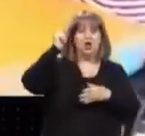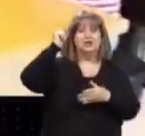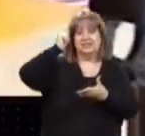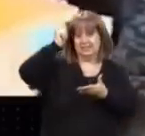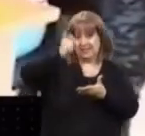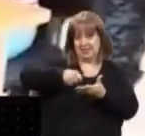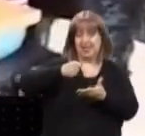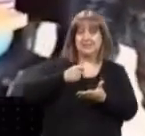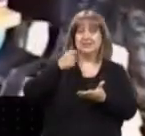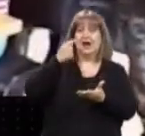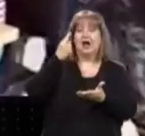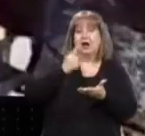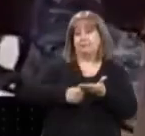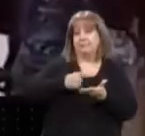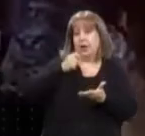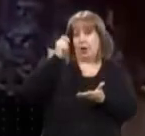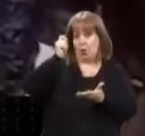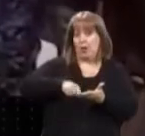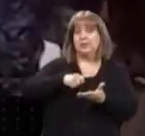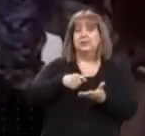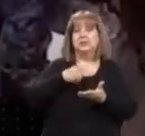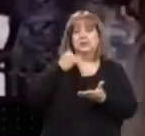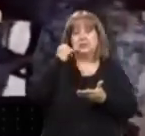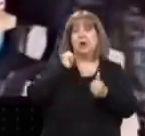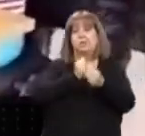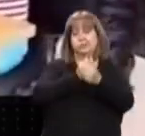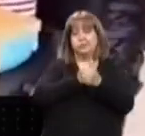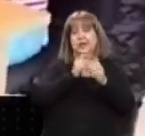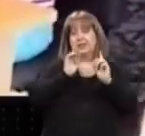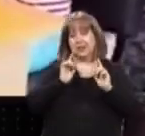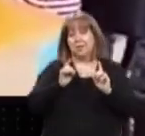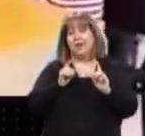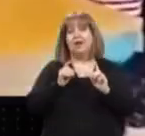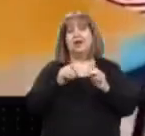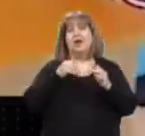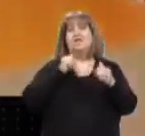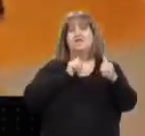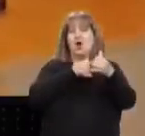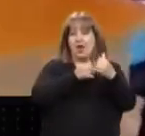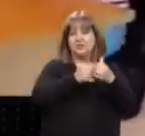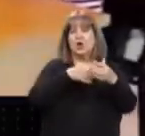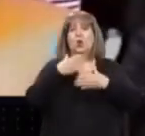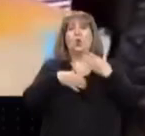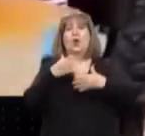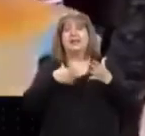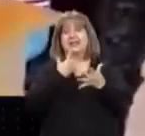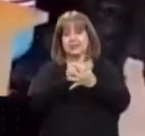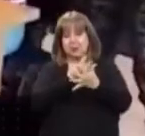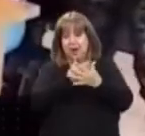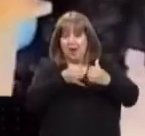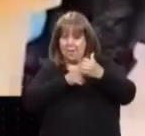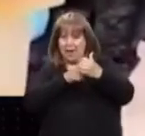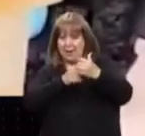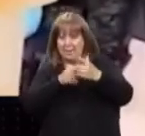según algunas de las pericias, estaría confirmado que lo violaron con juguetes sexuales. Además, confirmó esto de que lo había llamado el presidente de la Nación, Sofía, para Sí,